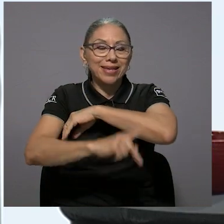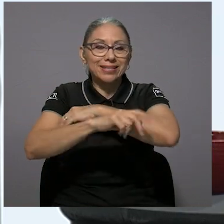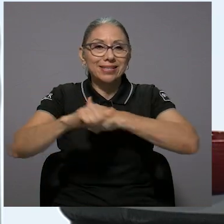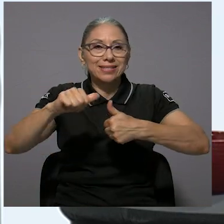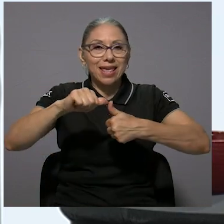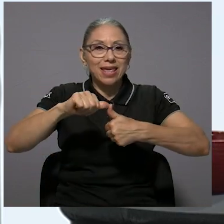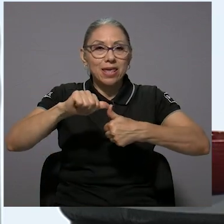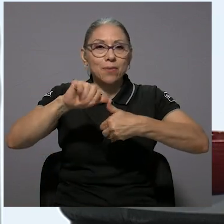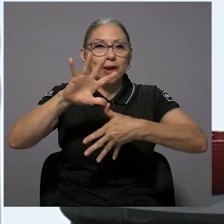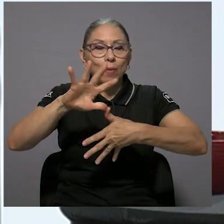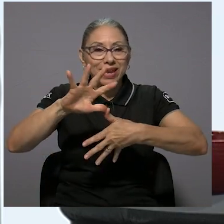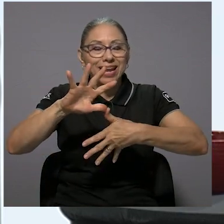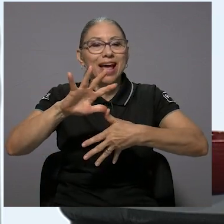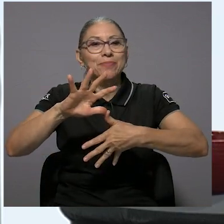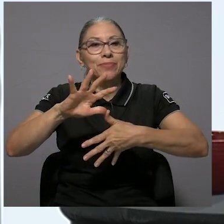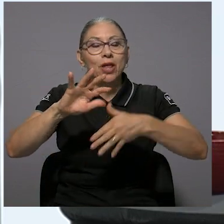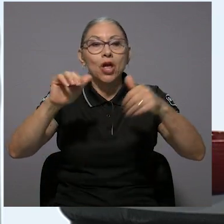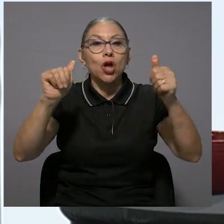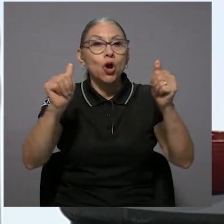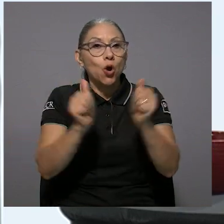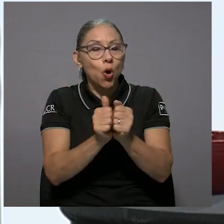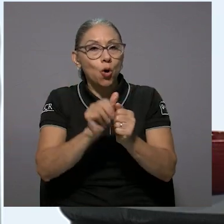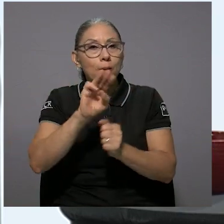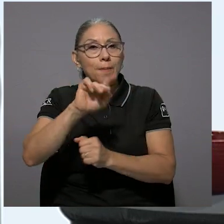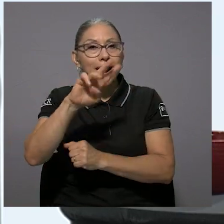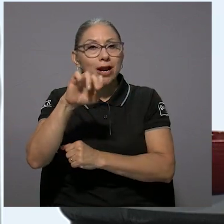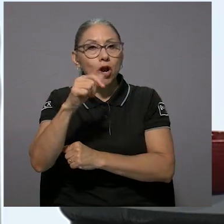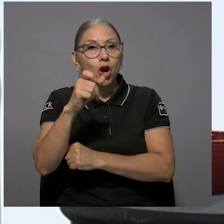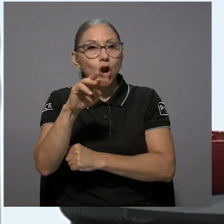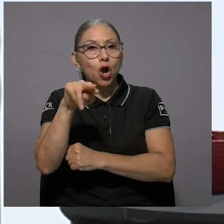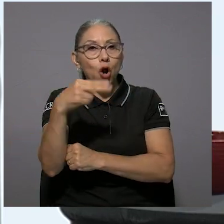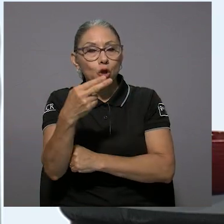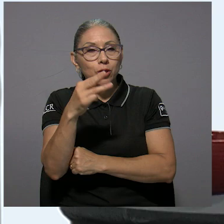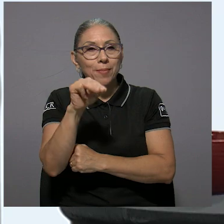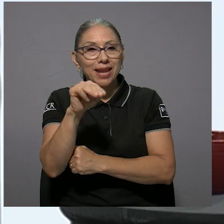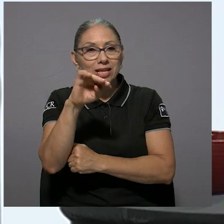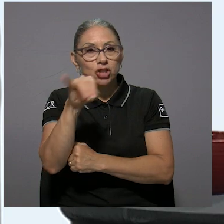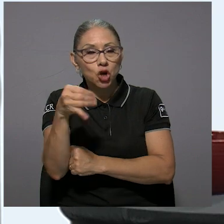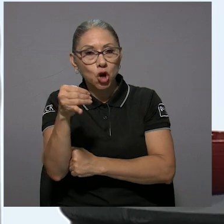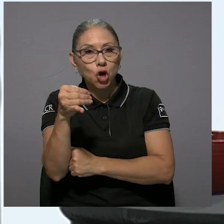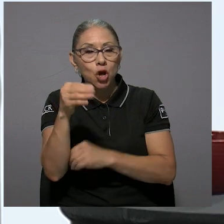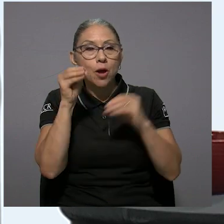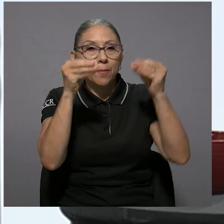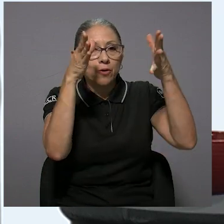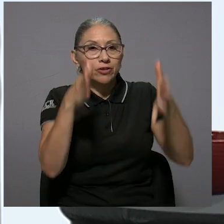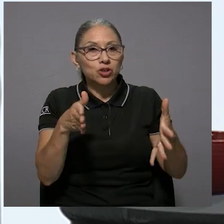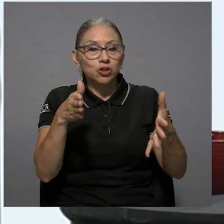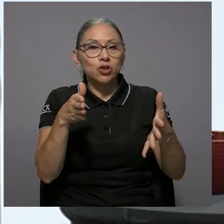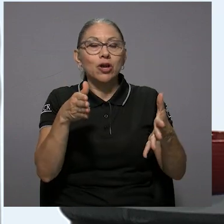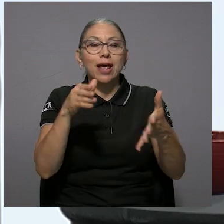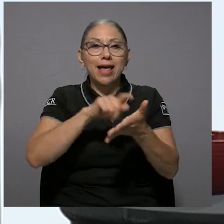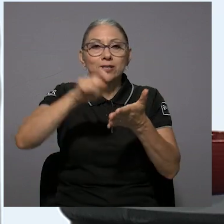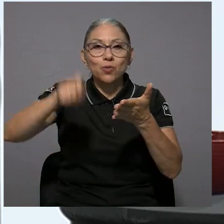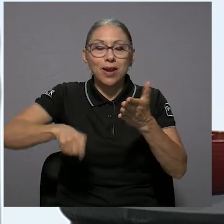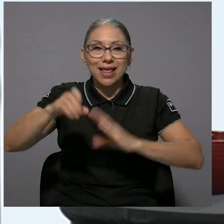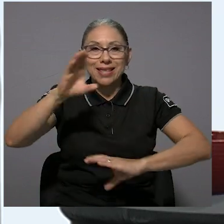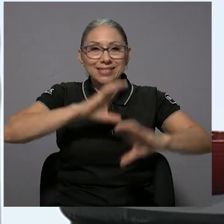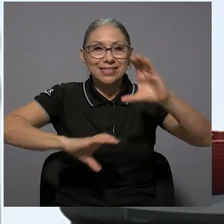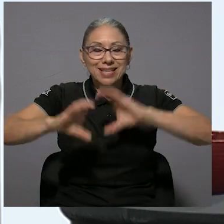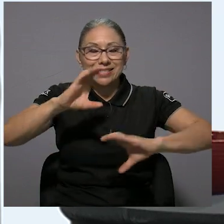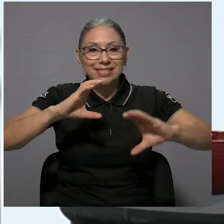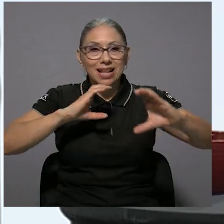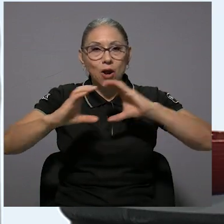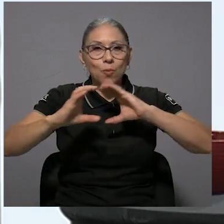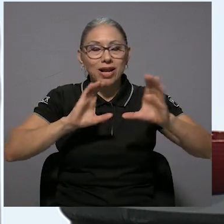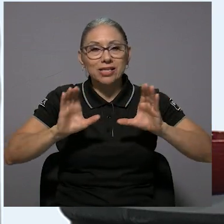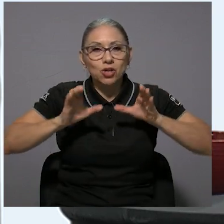países de Iberoamérica con Margot Mena Young, profesora y docente de la Escuela de Ciencias